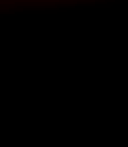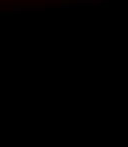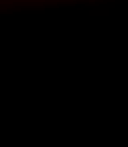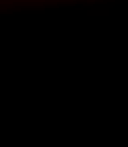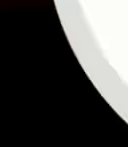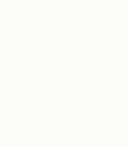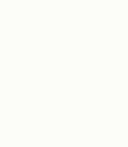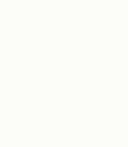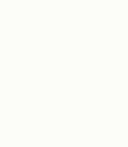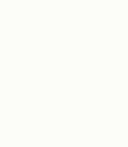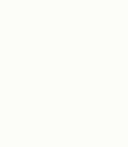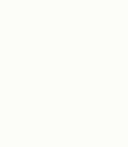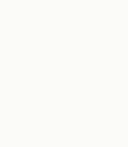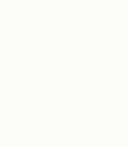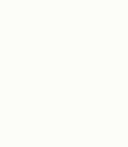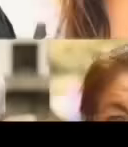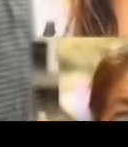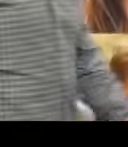Ecuador TV, somos todos.